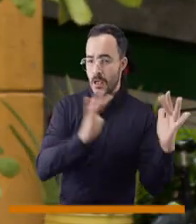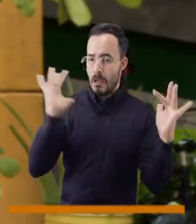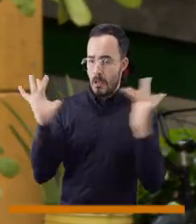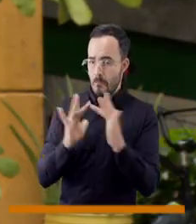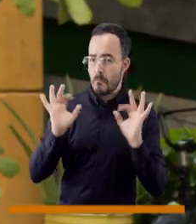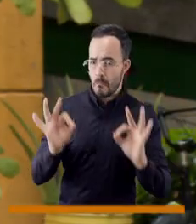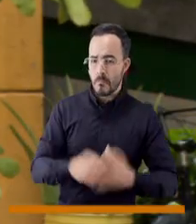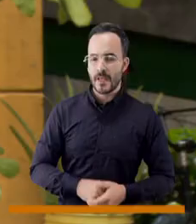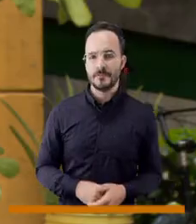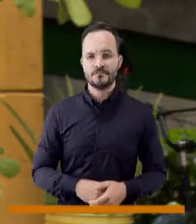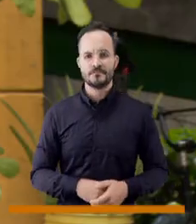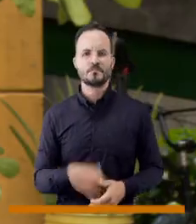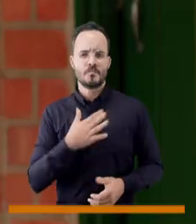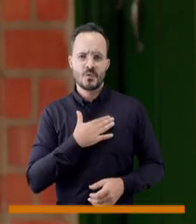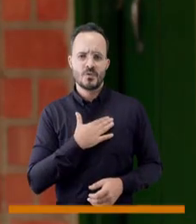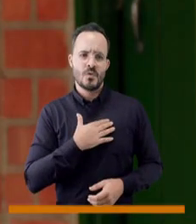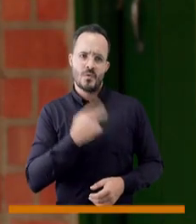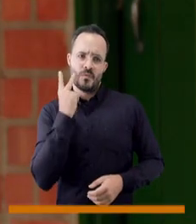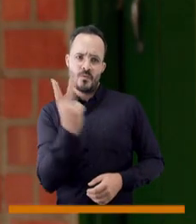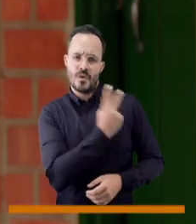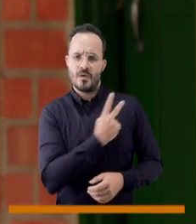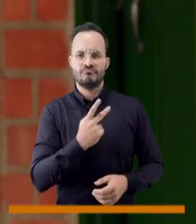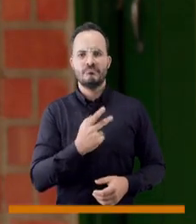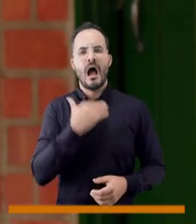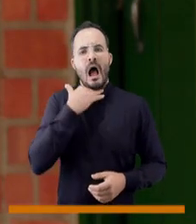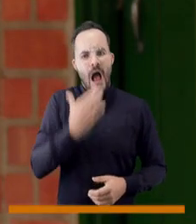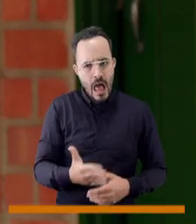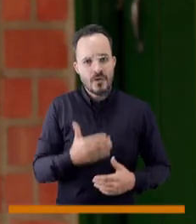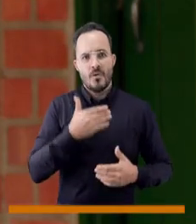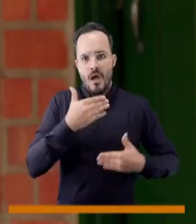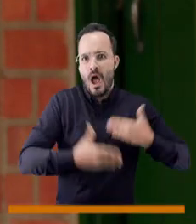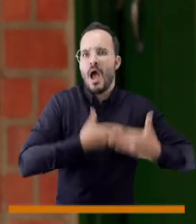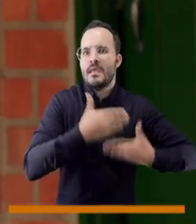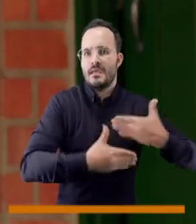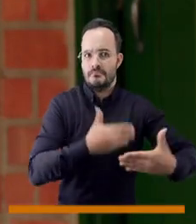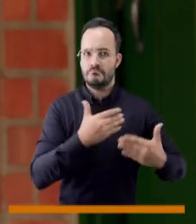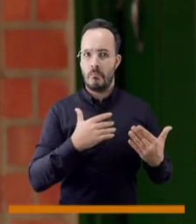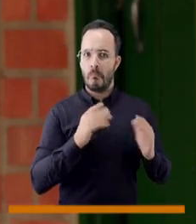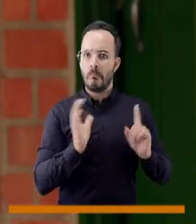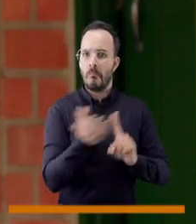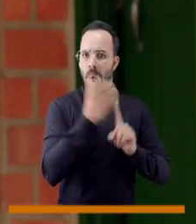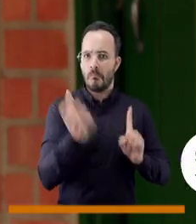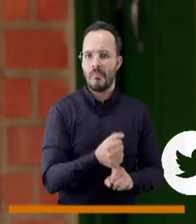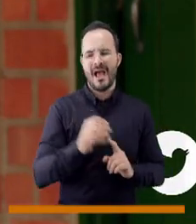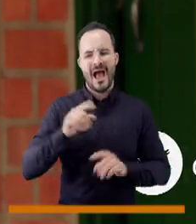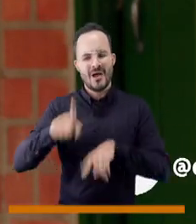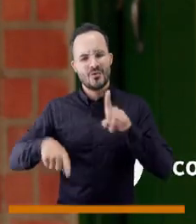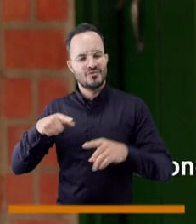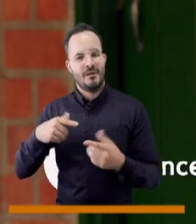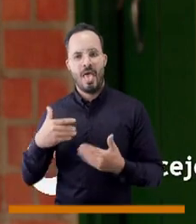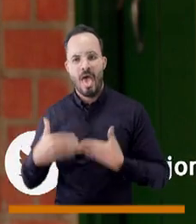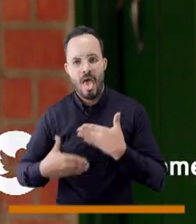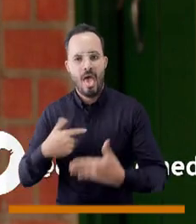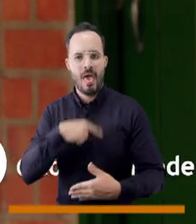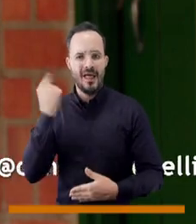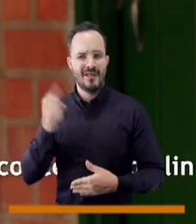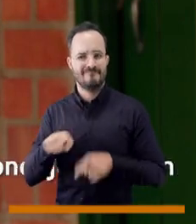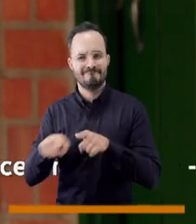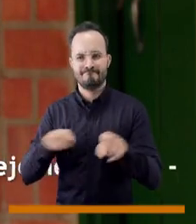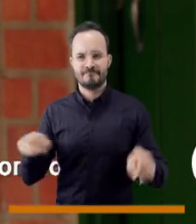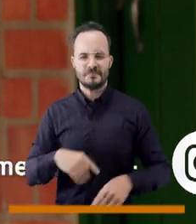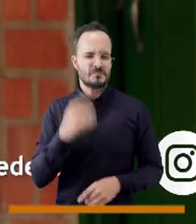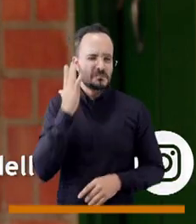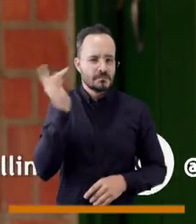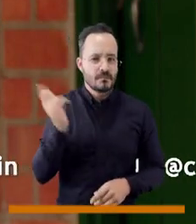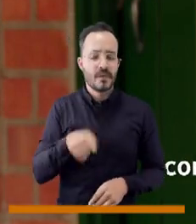en este momento las personas con discapacidad en Medellín? Siento que ha habido avance como siento que no ha habido avance. ¿El por qué? Porque ha visto